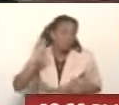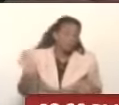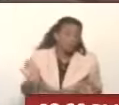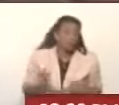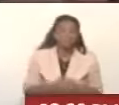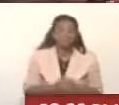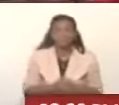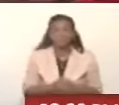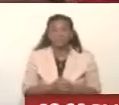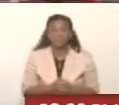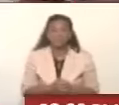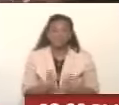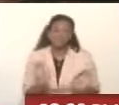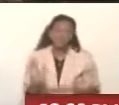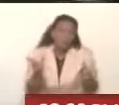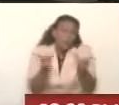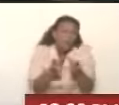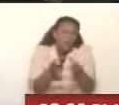¿Ah?